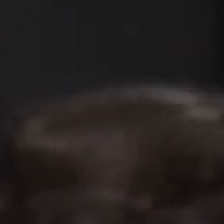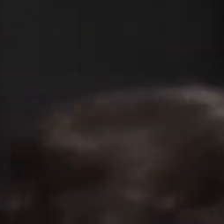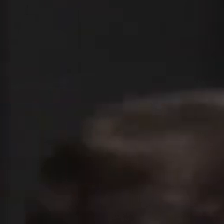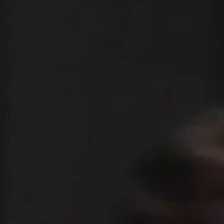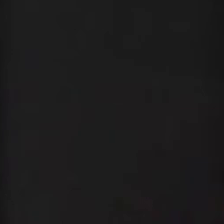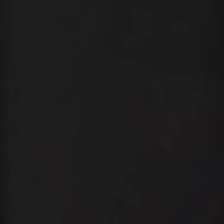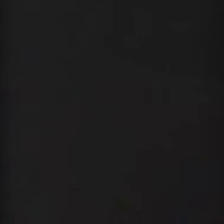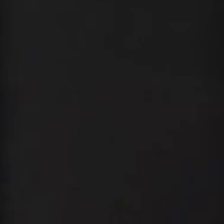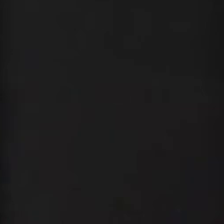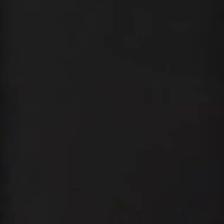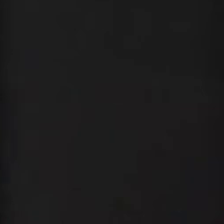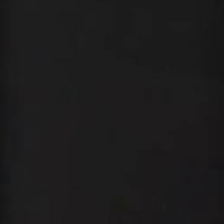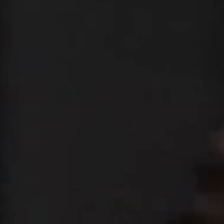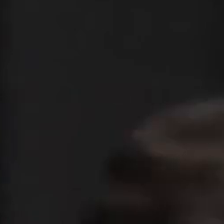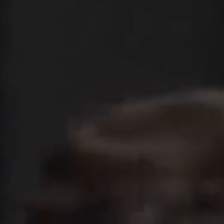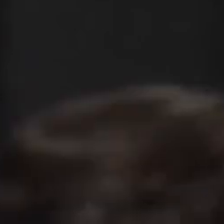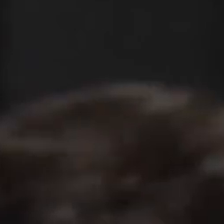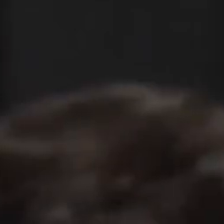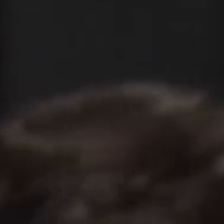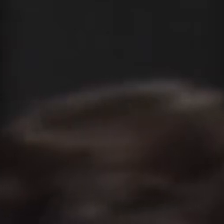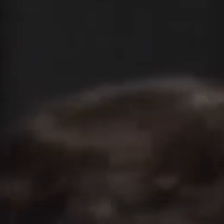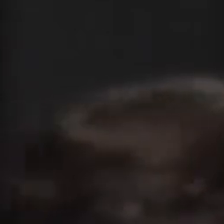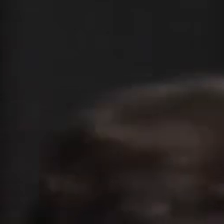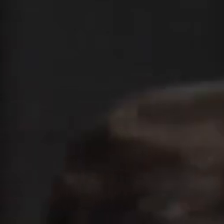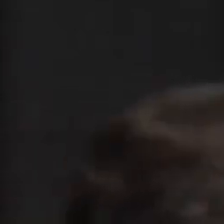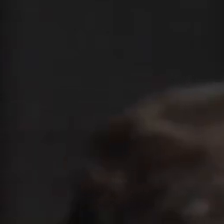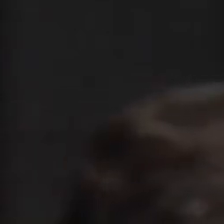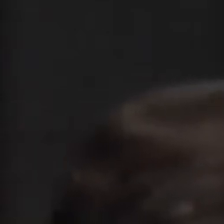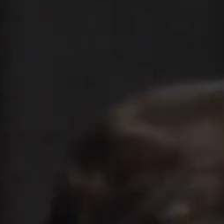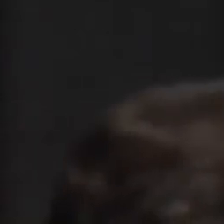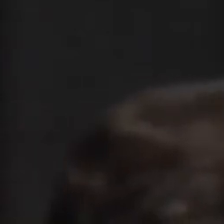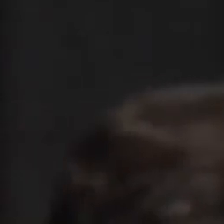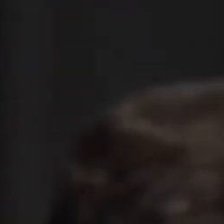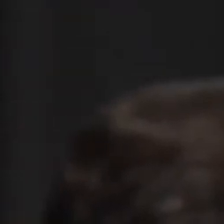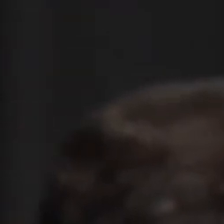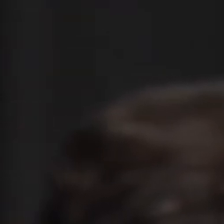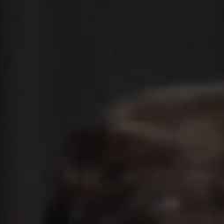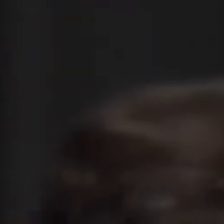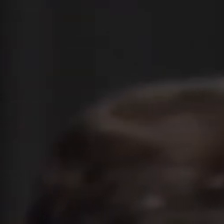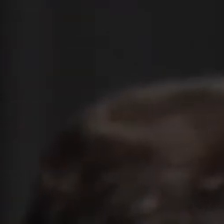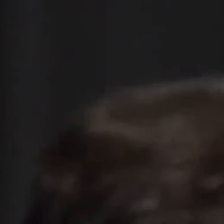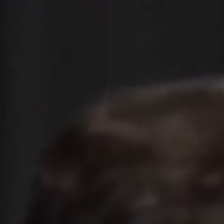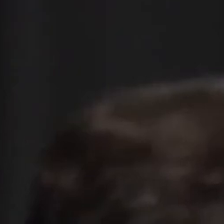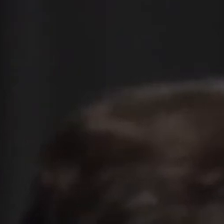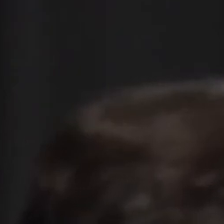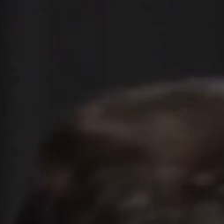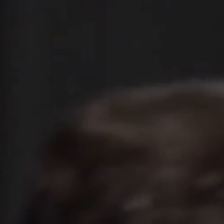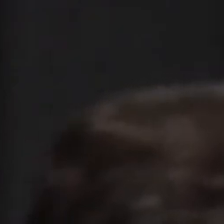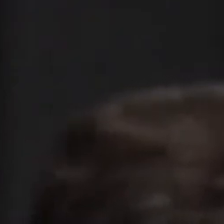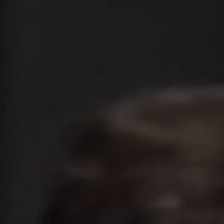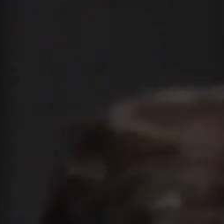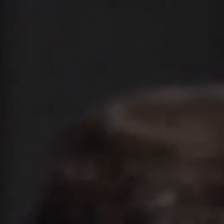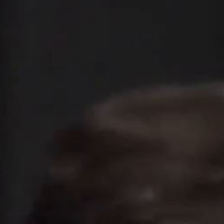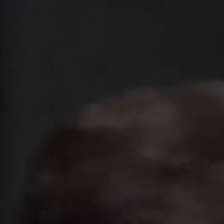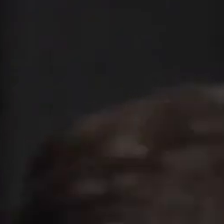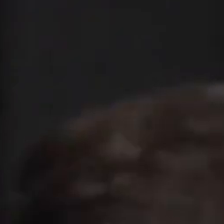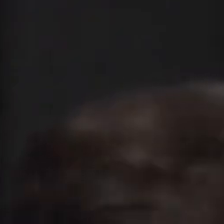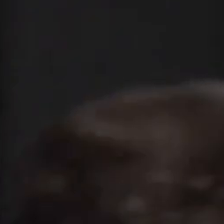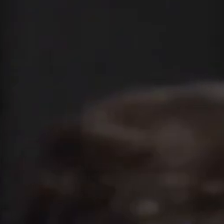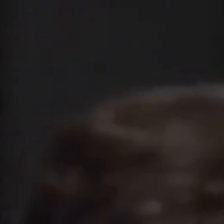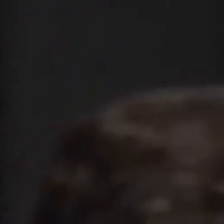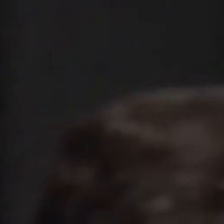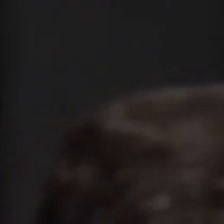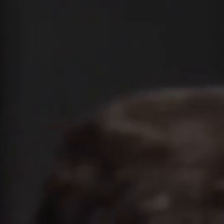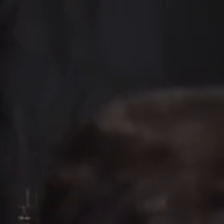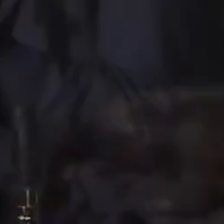de vivir. Renaceré fatalmente, será el año 3001, y habrá un domingo de